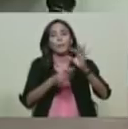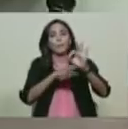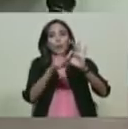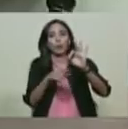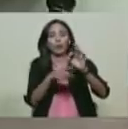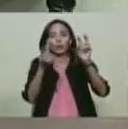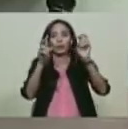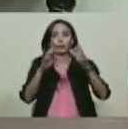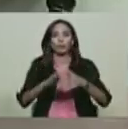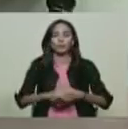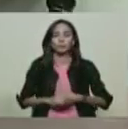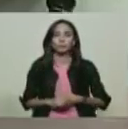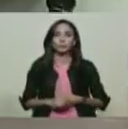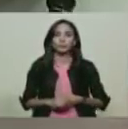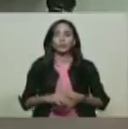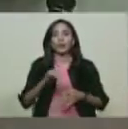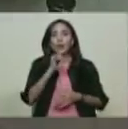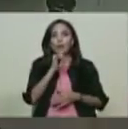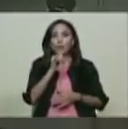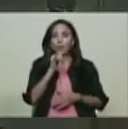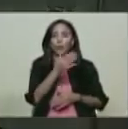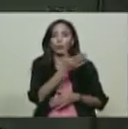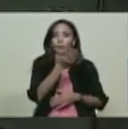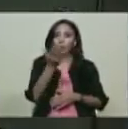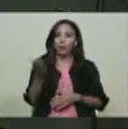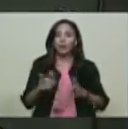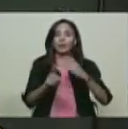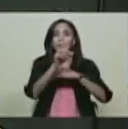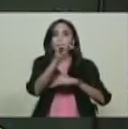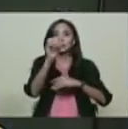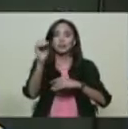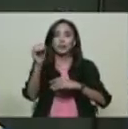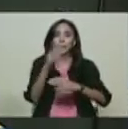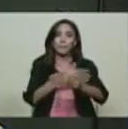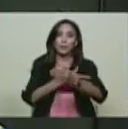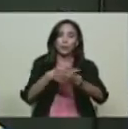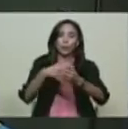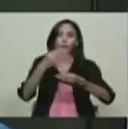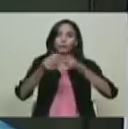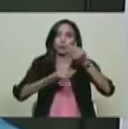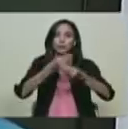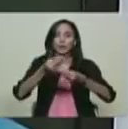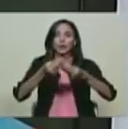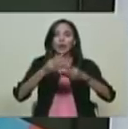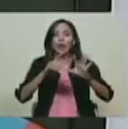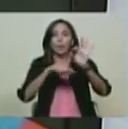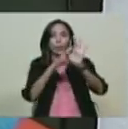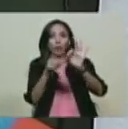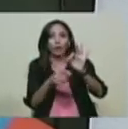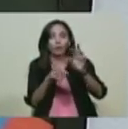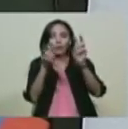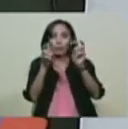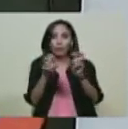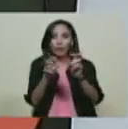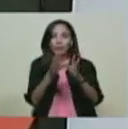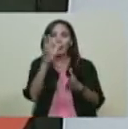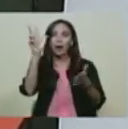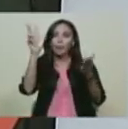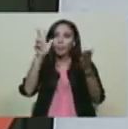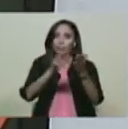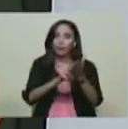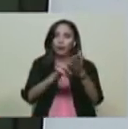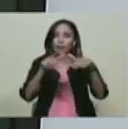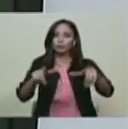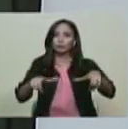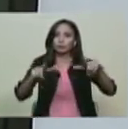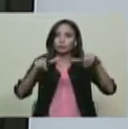que anuncio la emisión de 100 millones de petros respaldados bajo certificado